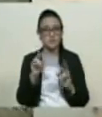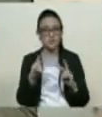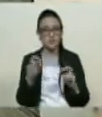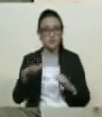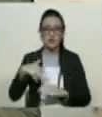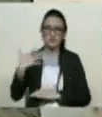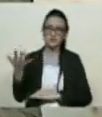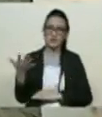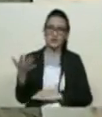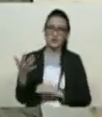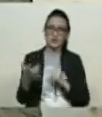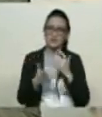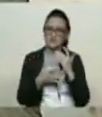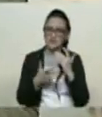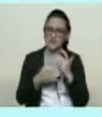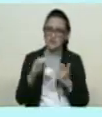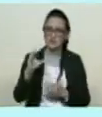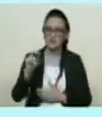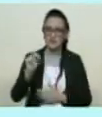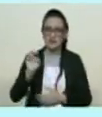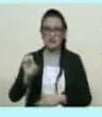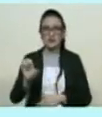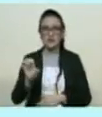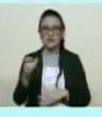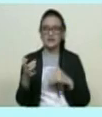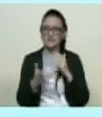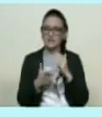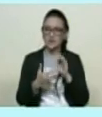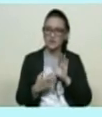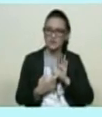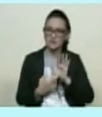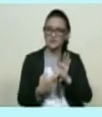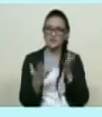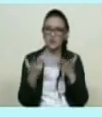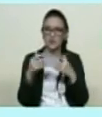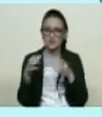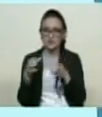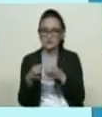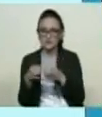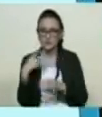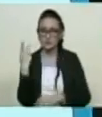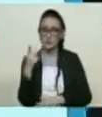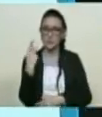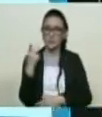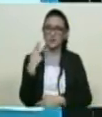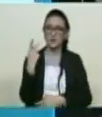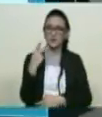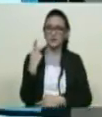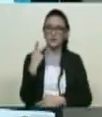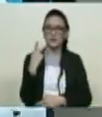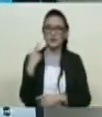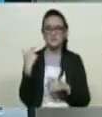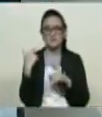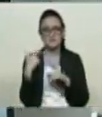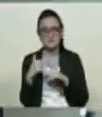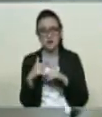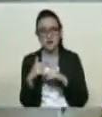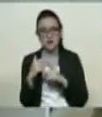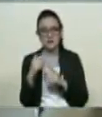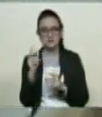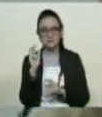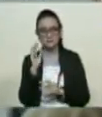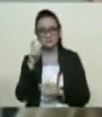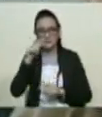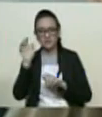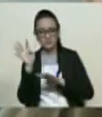externos, los técnicos del CNE, técnicos representantes de las organizaciones políticas, acompañantes